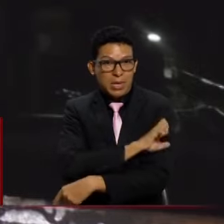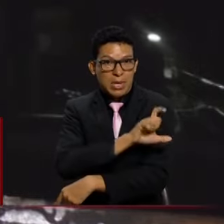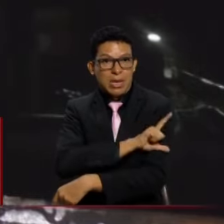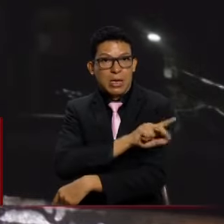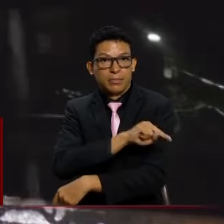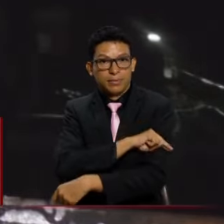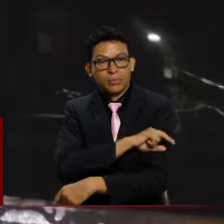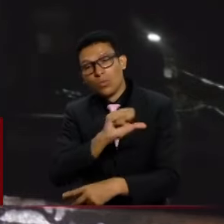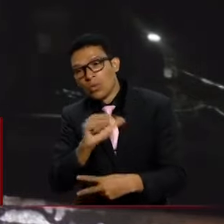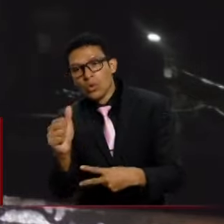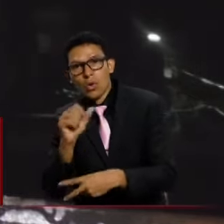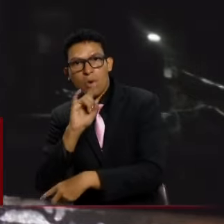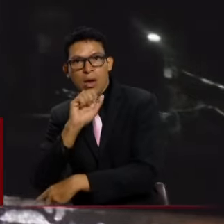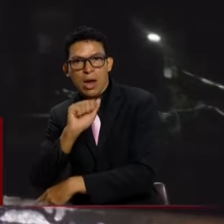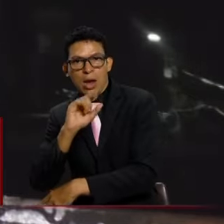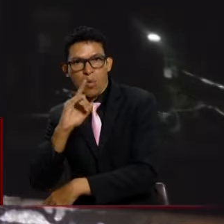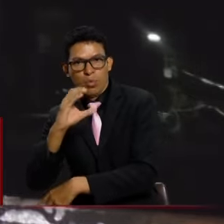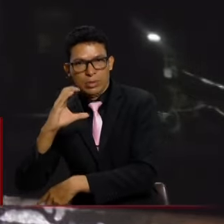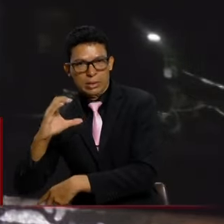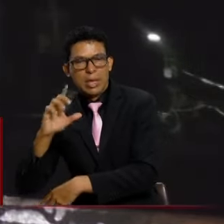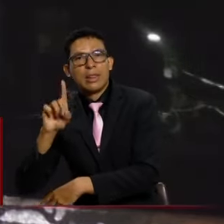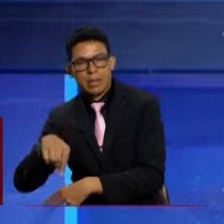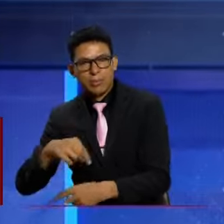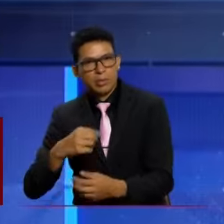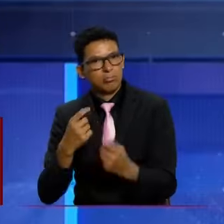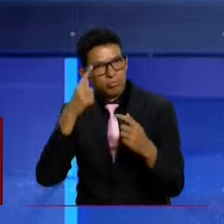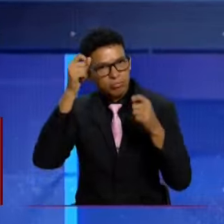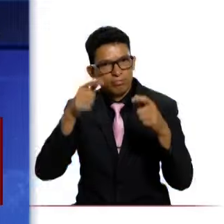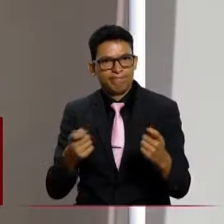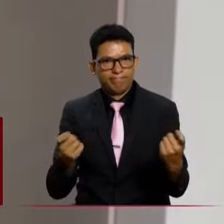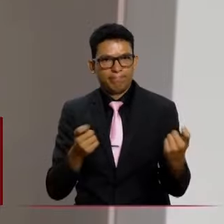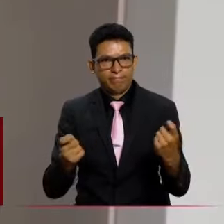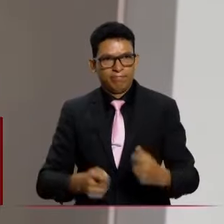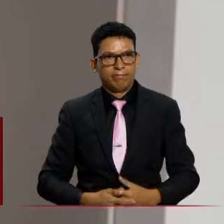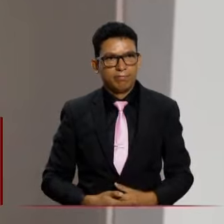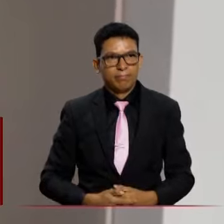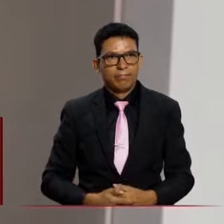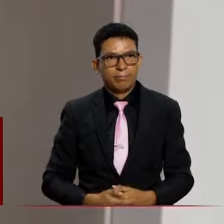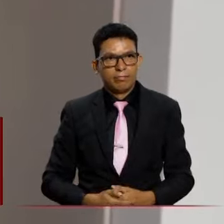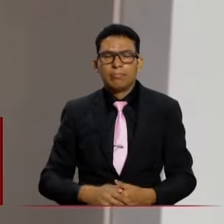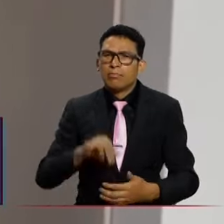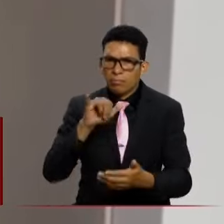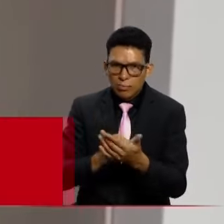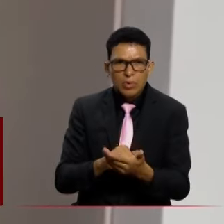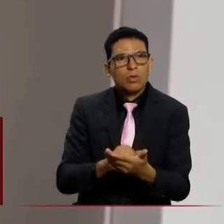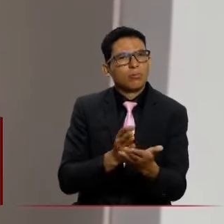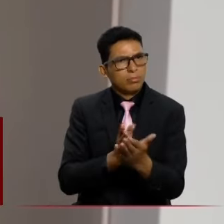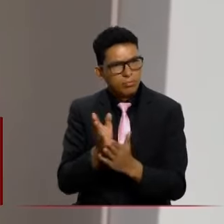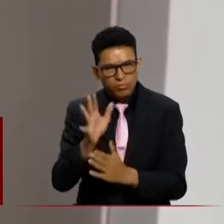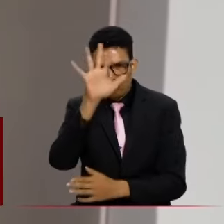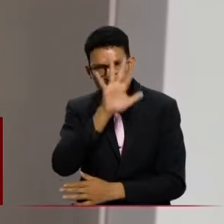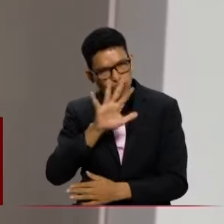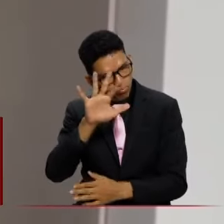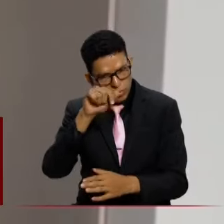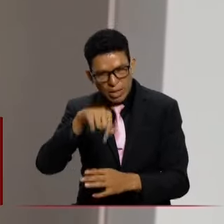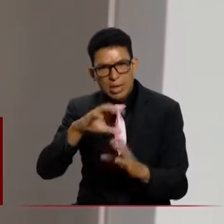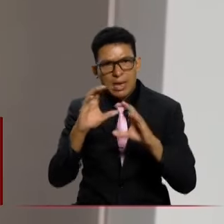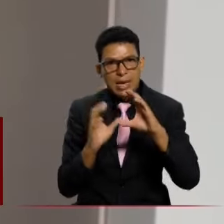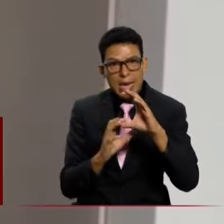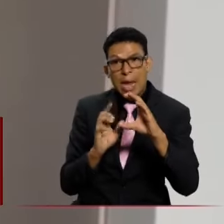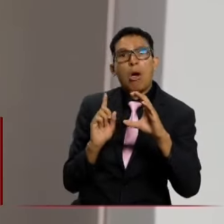las autodefensas, pero también efectividad por parte del Estado. Así como, por supuesto, se viene haciendo en el departamento del